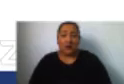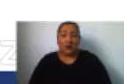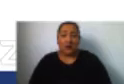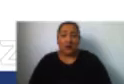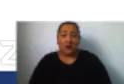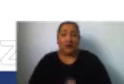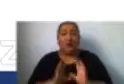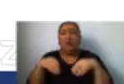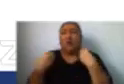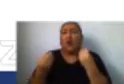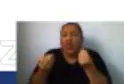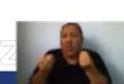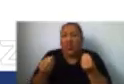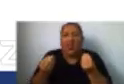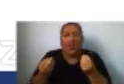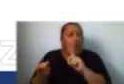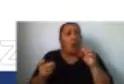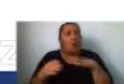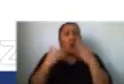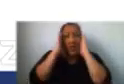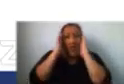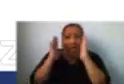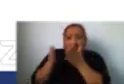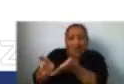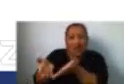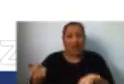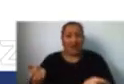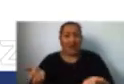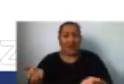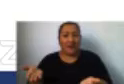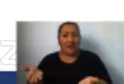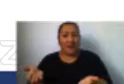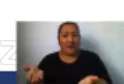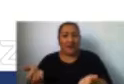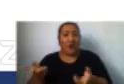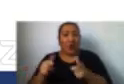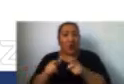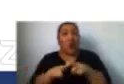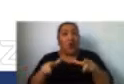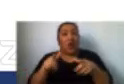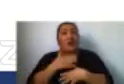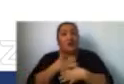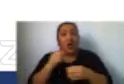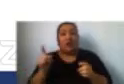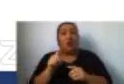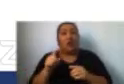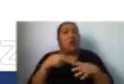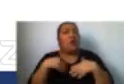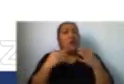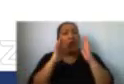¿Por qué no pudieron atender en el puesto de salud a Cataleña?